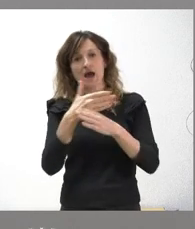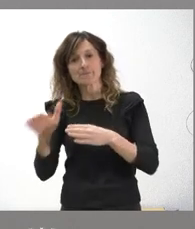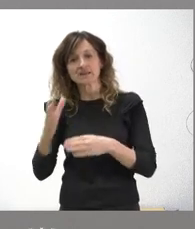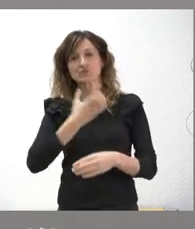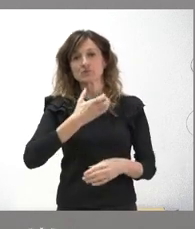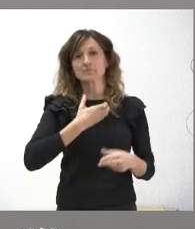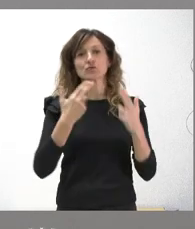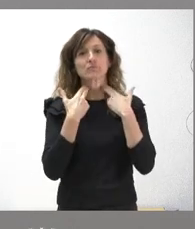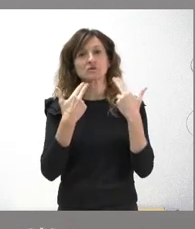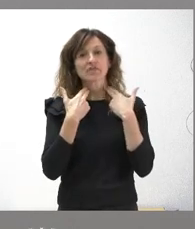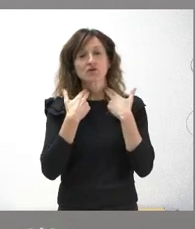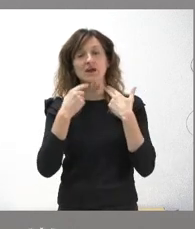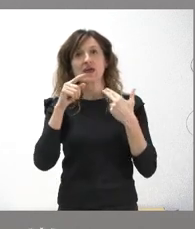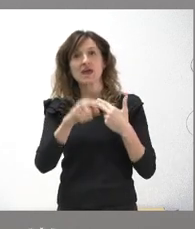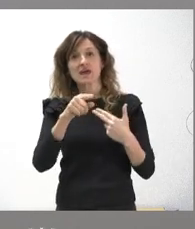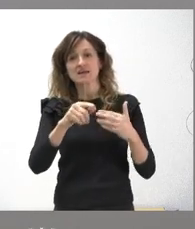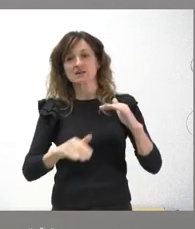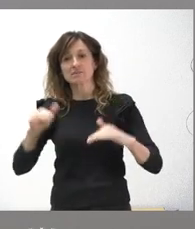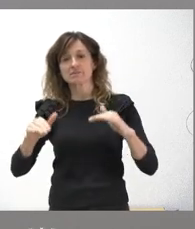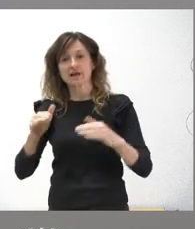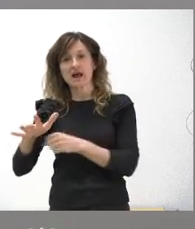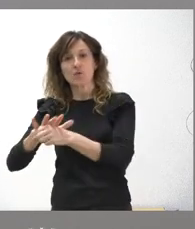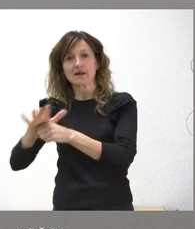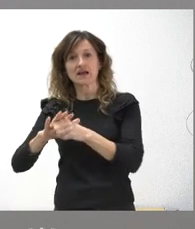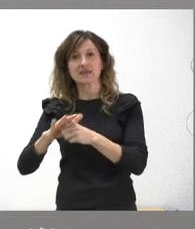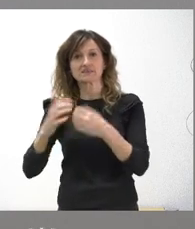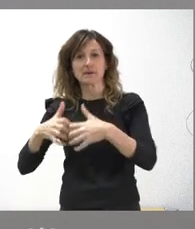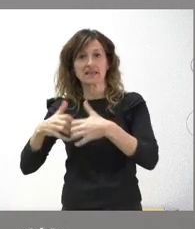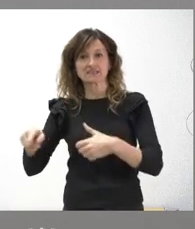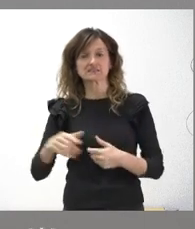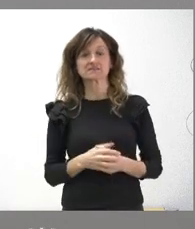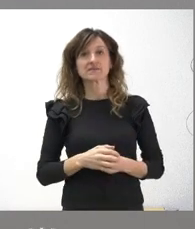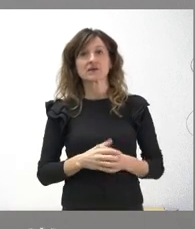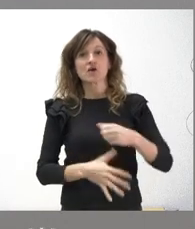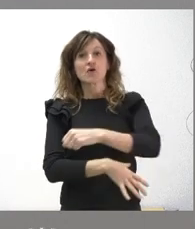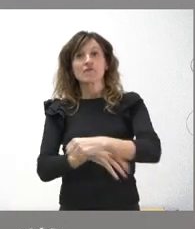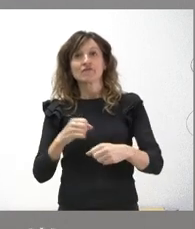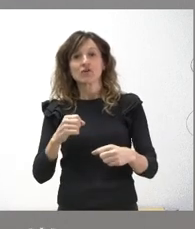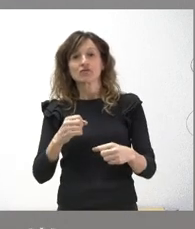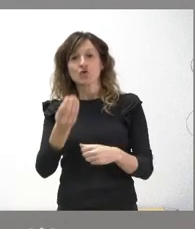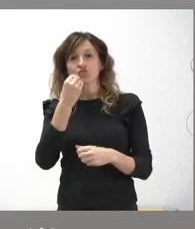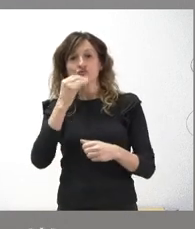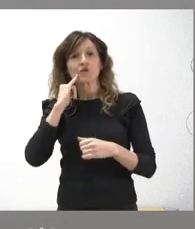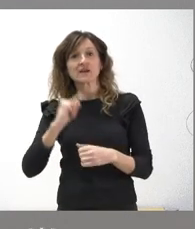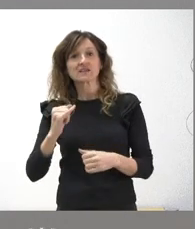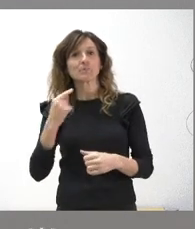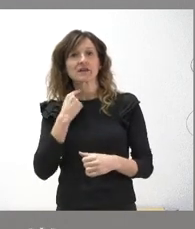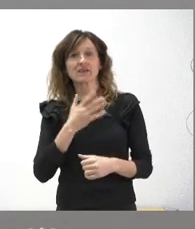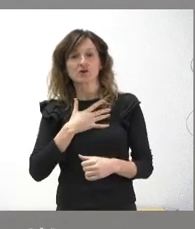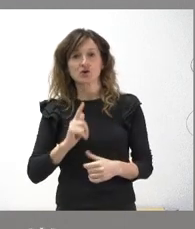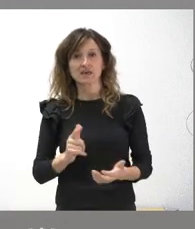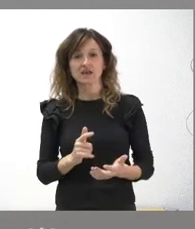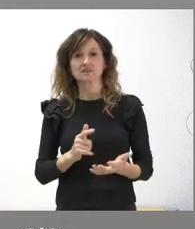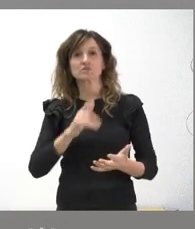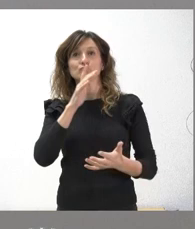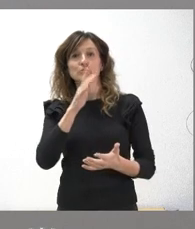y diputaciones Y eso se llevaba para ejado inversiones en parques comarcales los fondos de autoconsumo energético La idea es no perderlos no solamente porque los